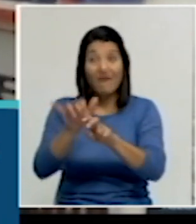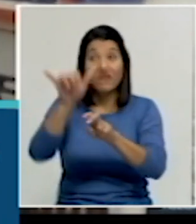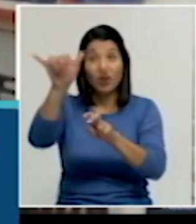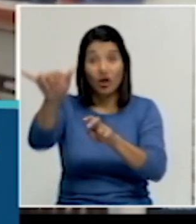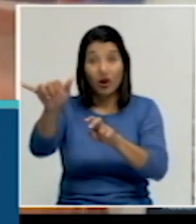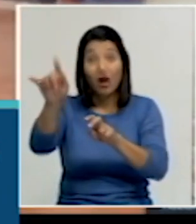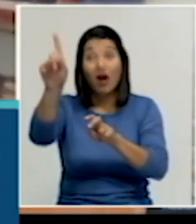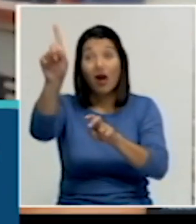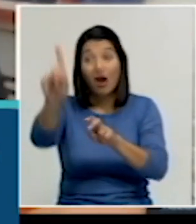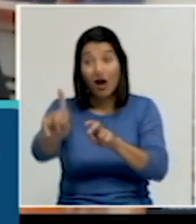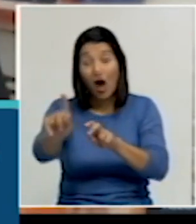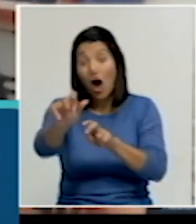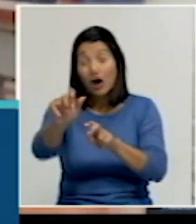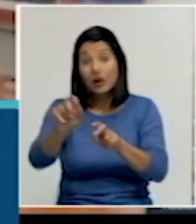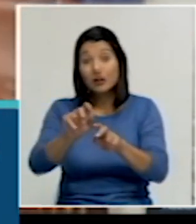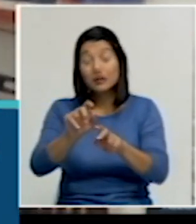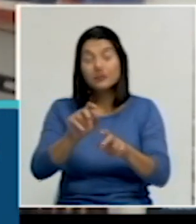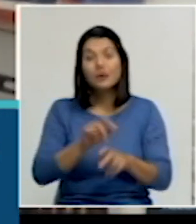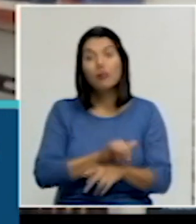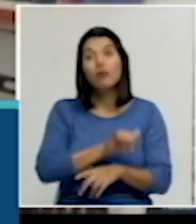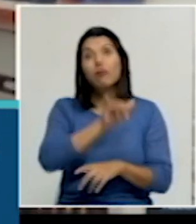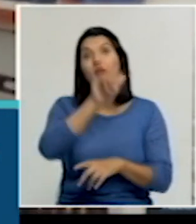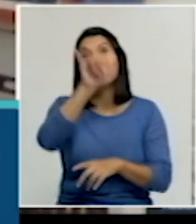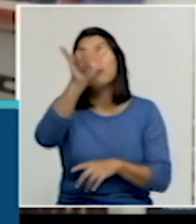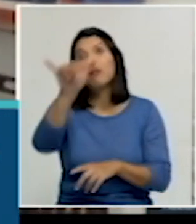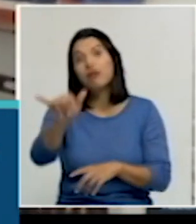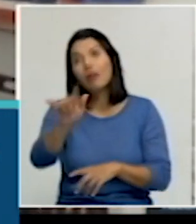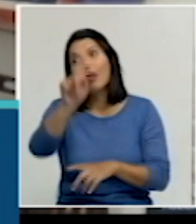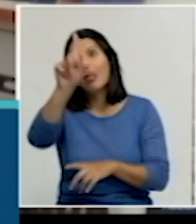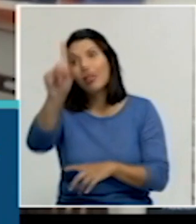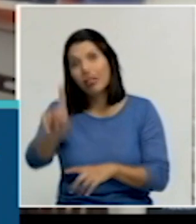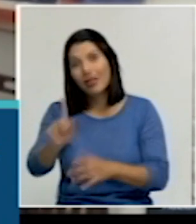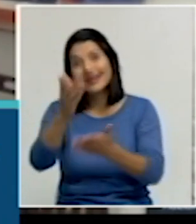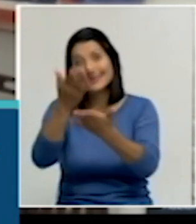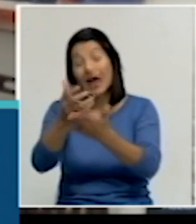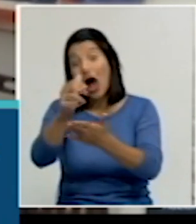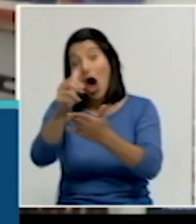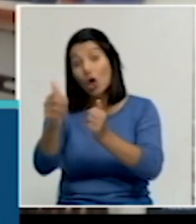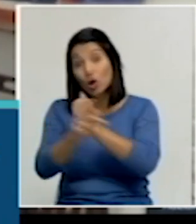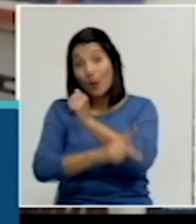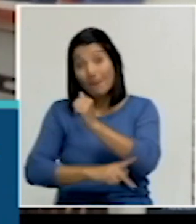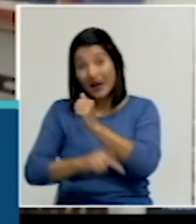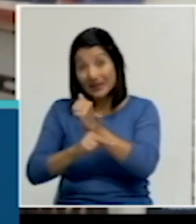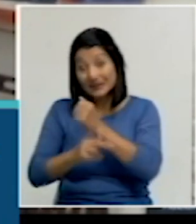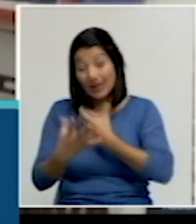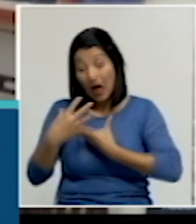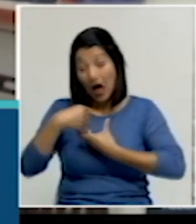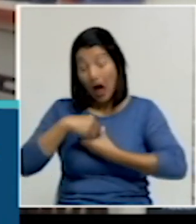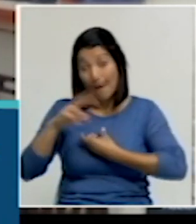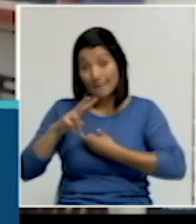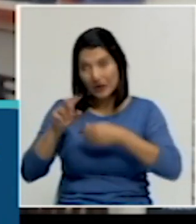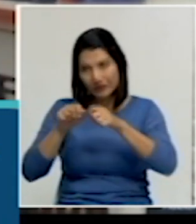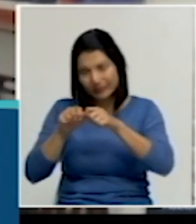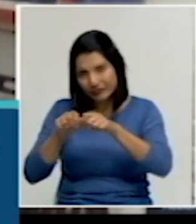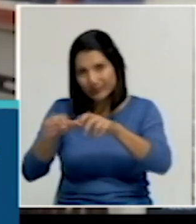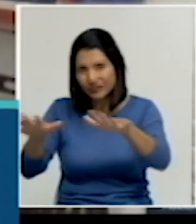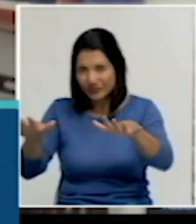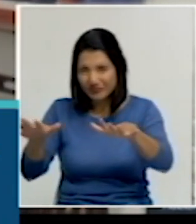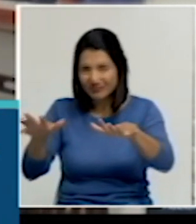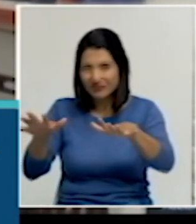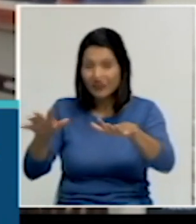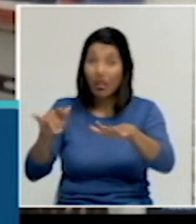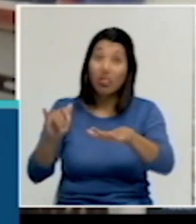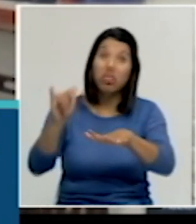precisamente personas que viajan a estos países y que sí tienen contacto, ya sea con